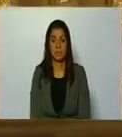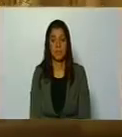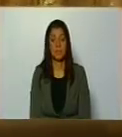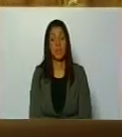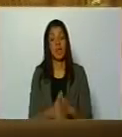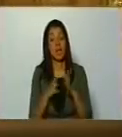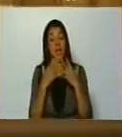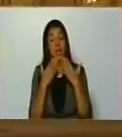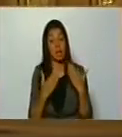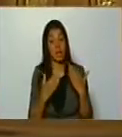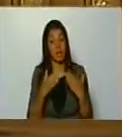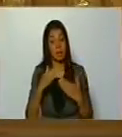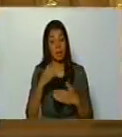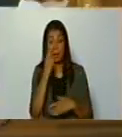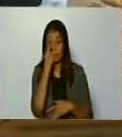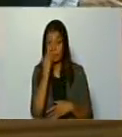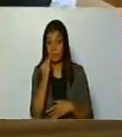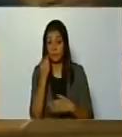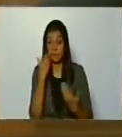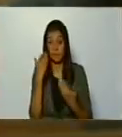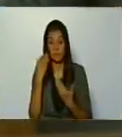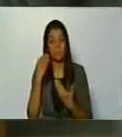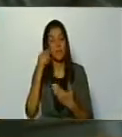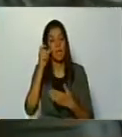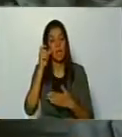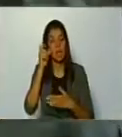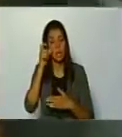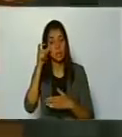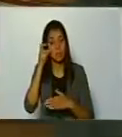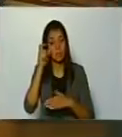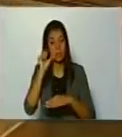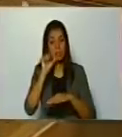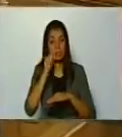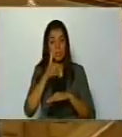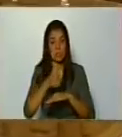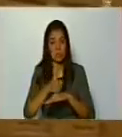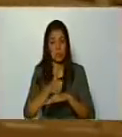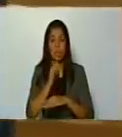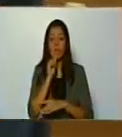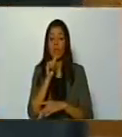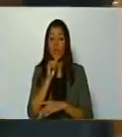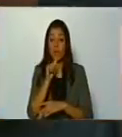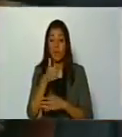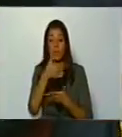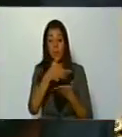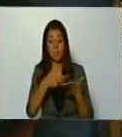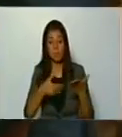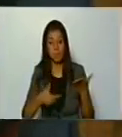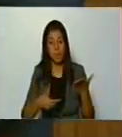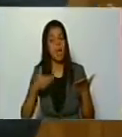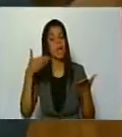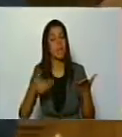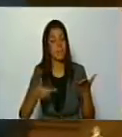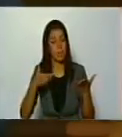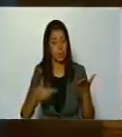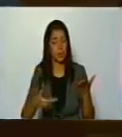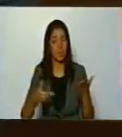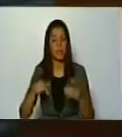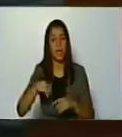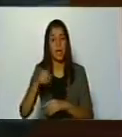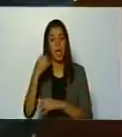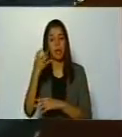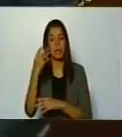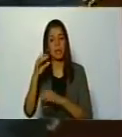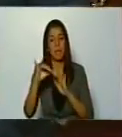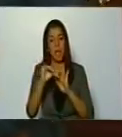Agradecemos al Fiscal General de la República por compartir información tan relevante para Venezuela desde la Asamblea